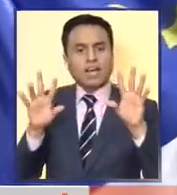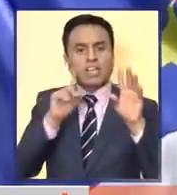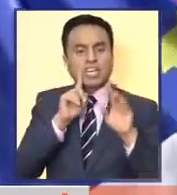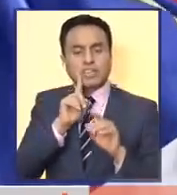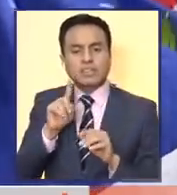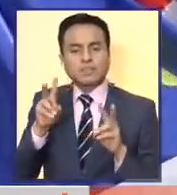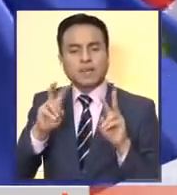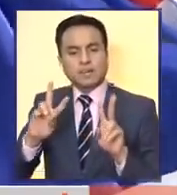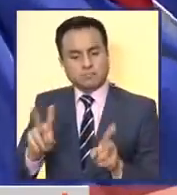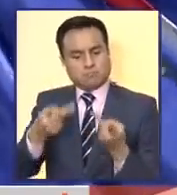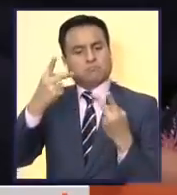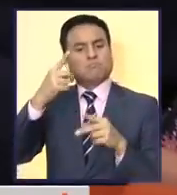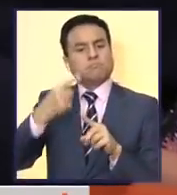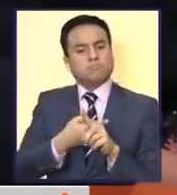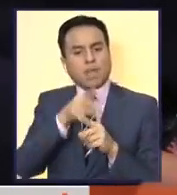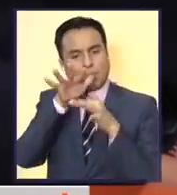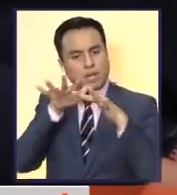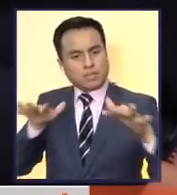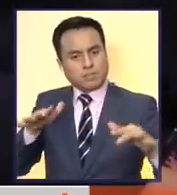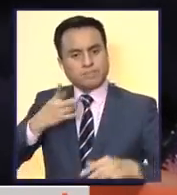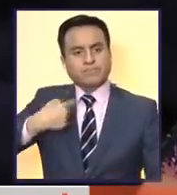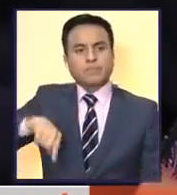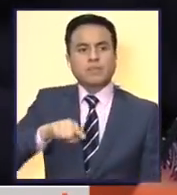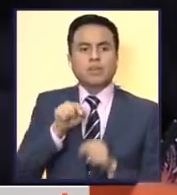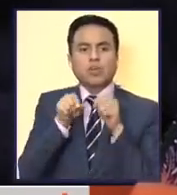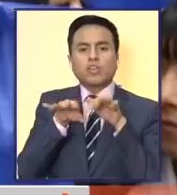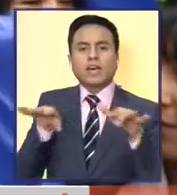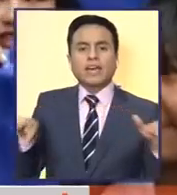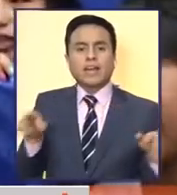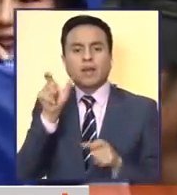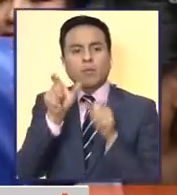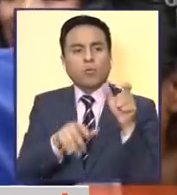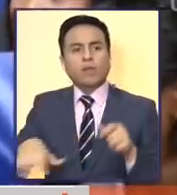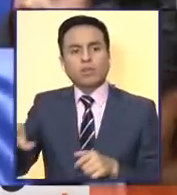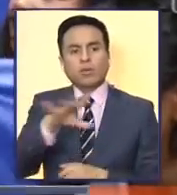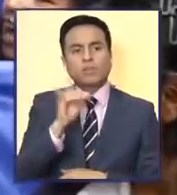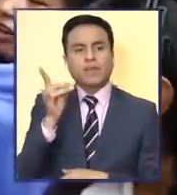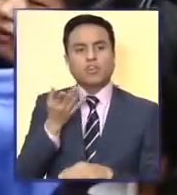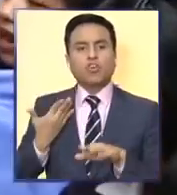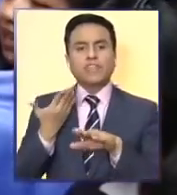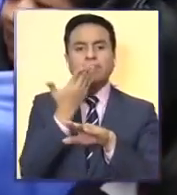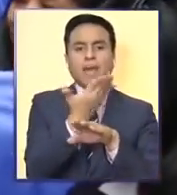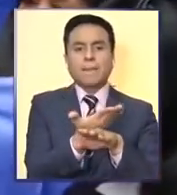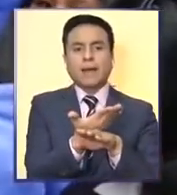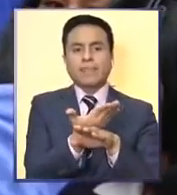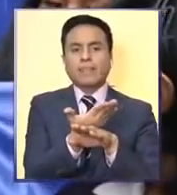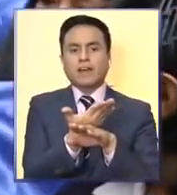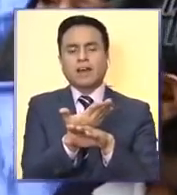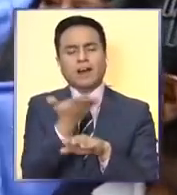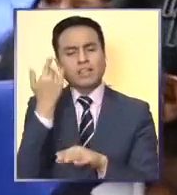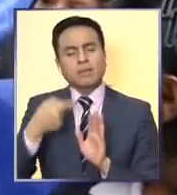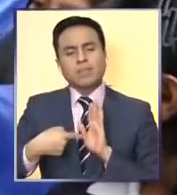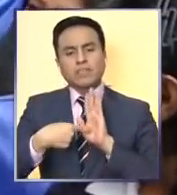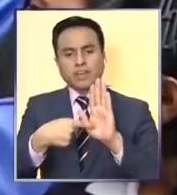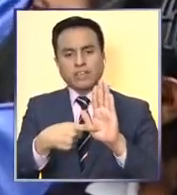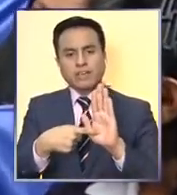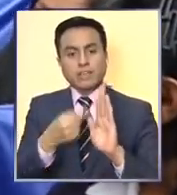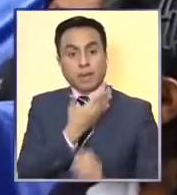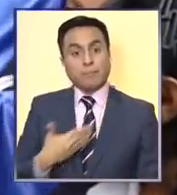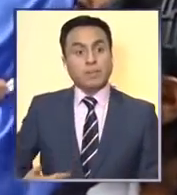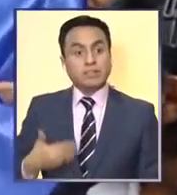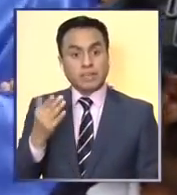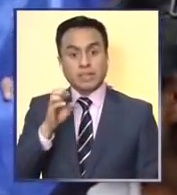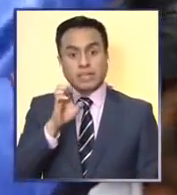la reivindicación marítima. Contagiar al pueblo boliviano que esta demanda, que ha sido planteada por este presidente